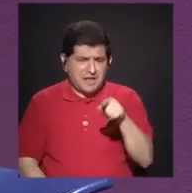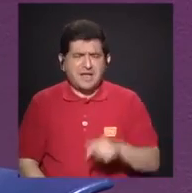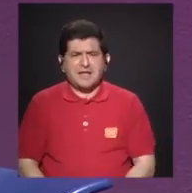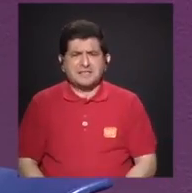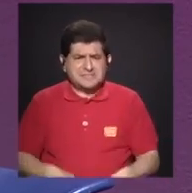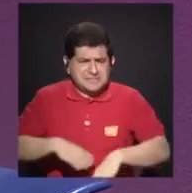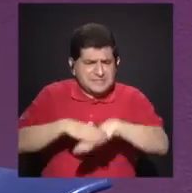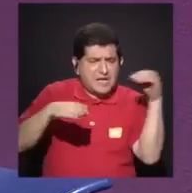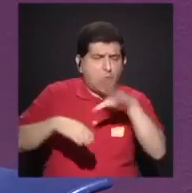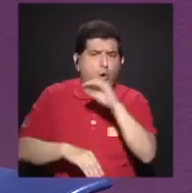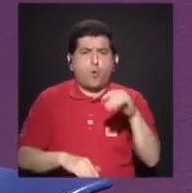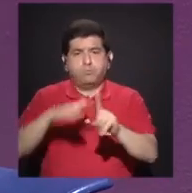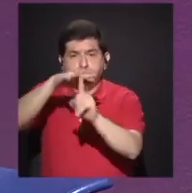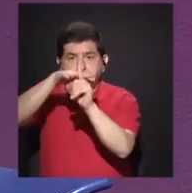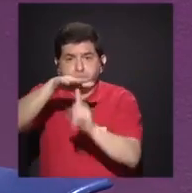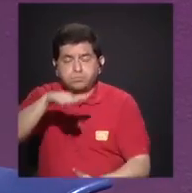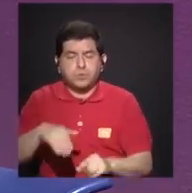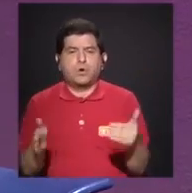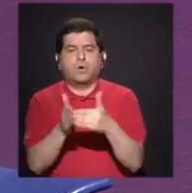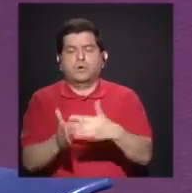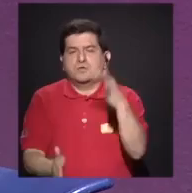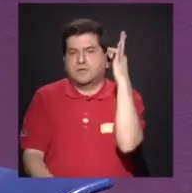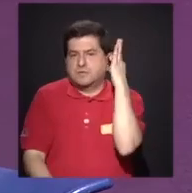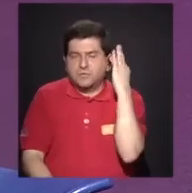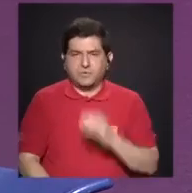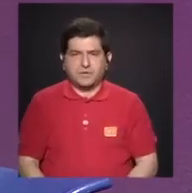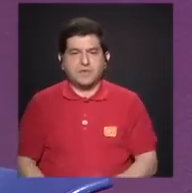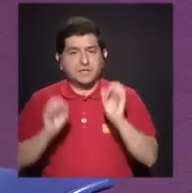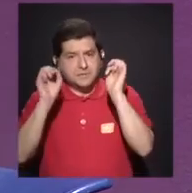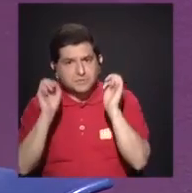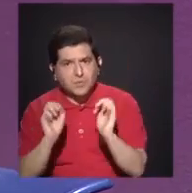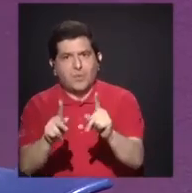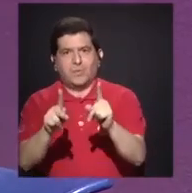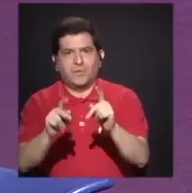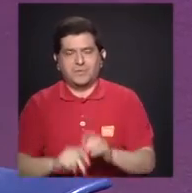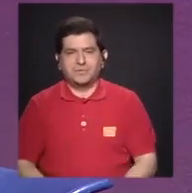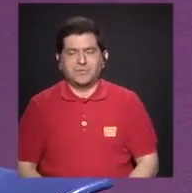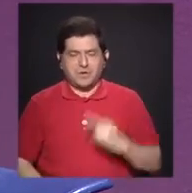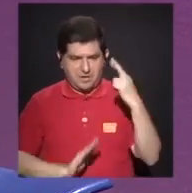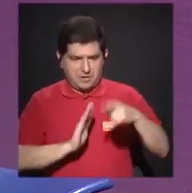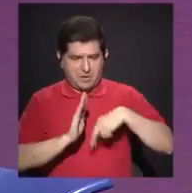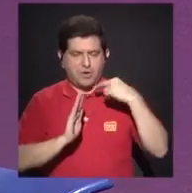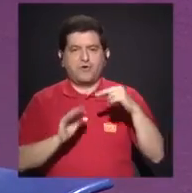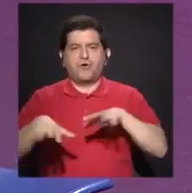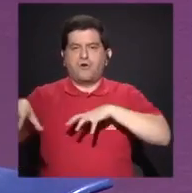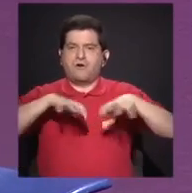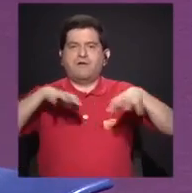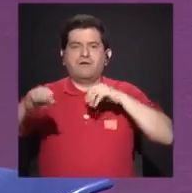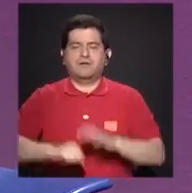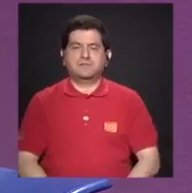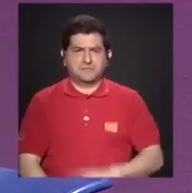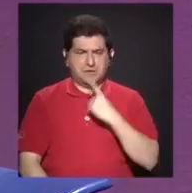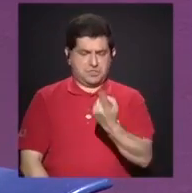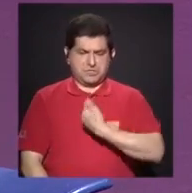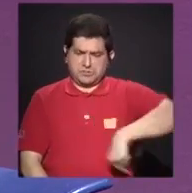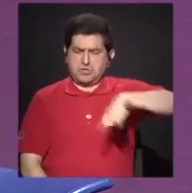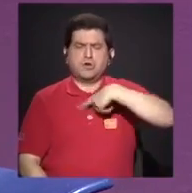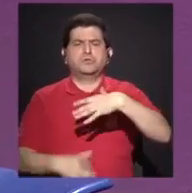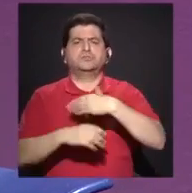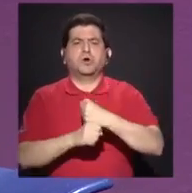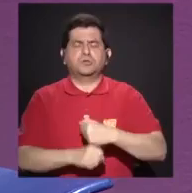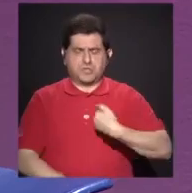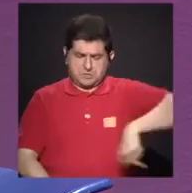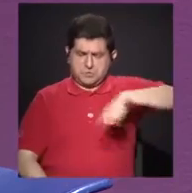invisibilidad, es devolverle a las mujeres la posibilidad de ser, tener un rol activo, de decir, nosotras hacemos,